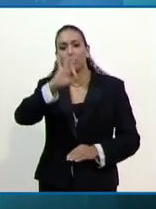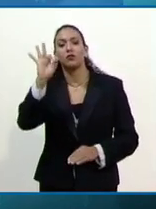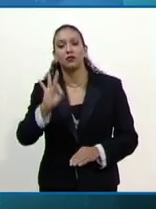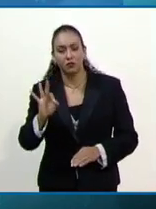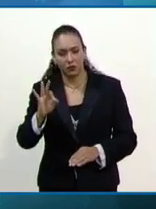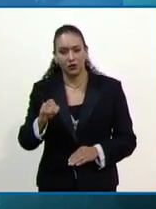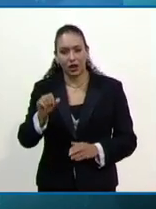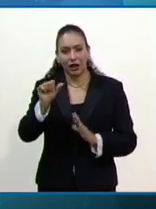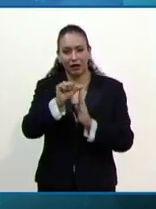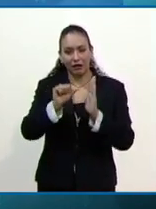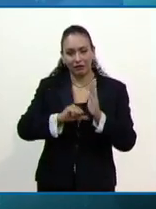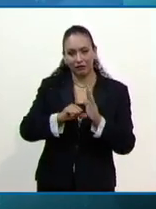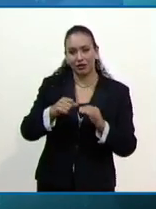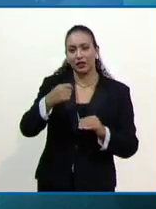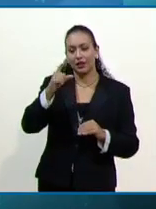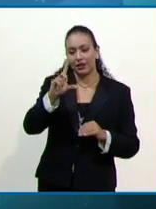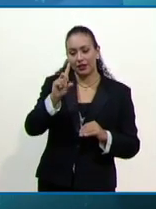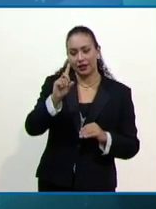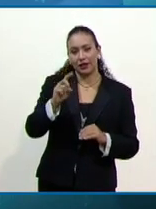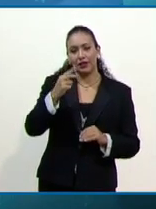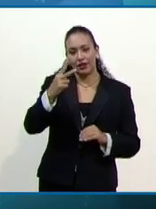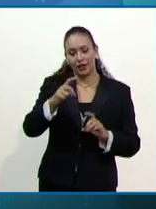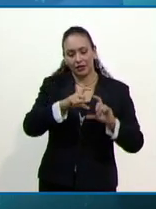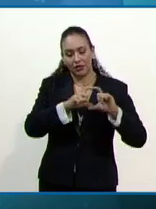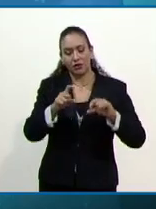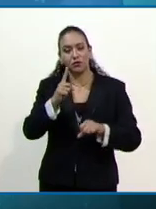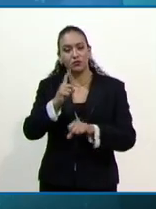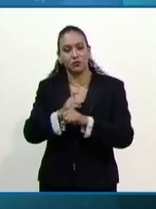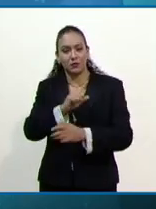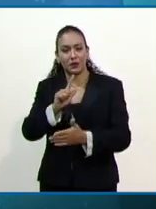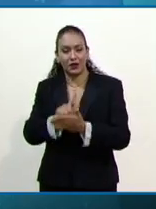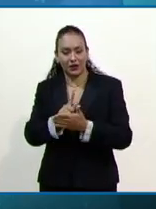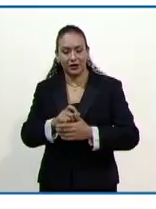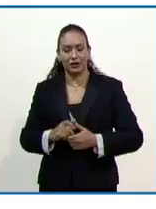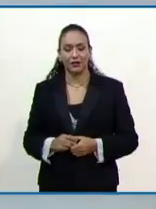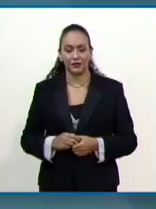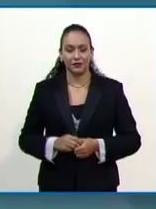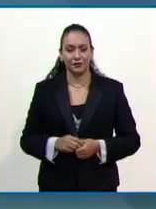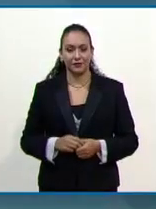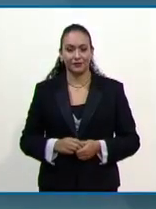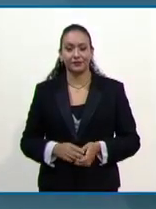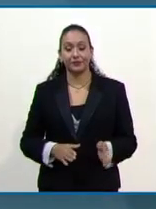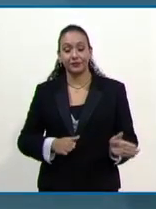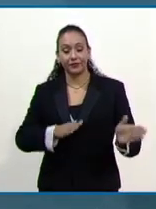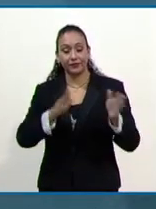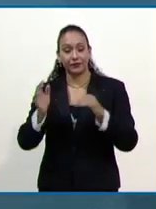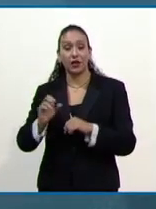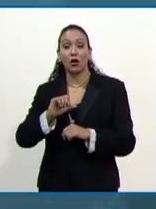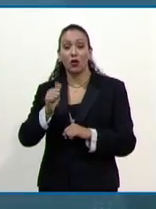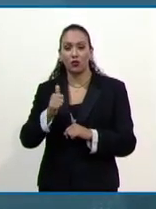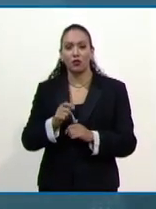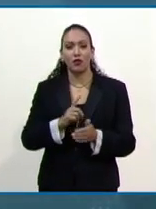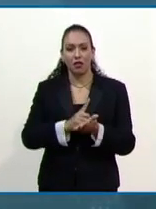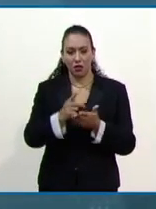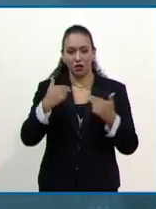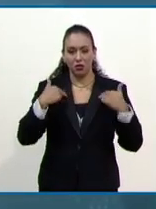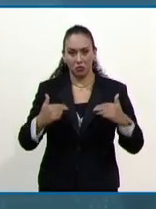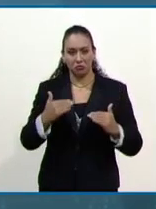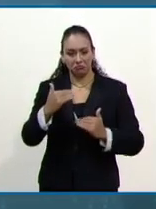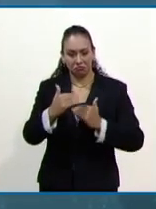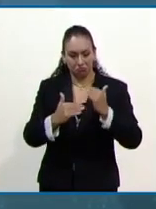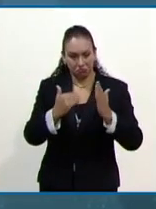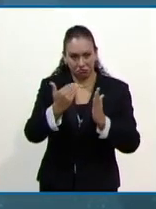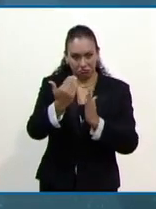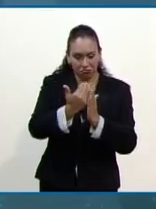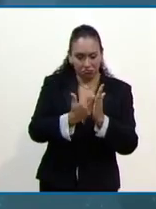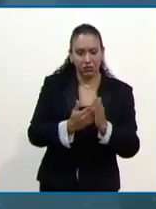0.014% del artículo 132, fracción primera de la ley en la materia. Principio de progresividad de los derechos humanos y vías